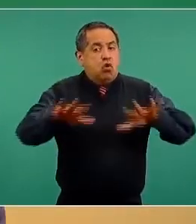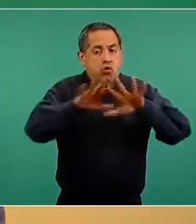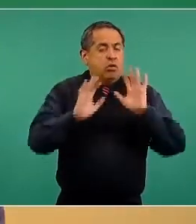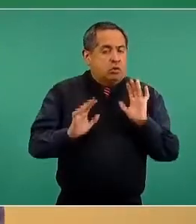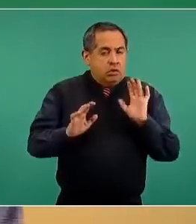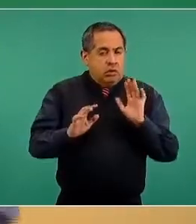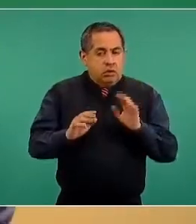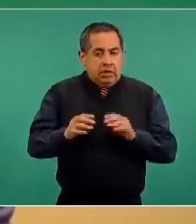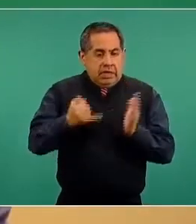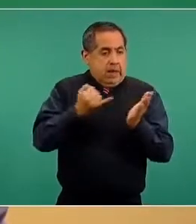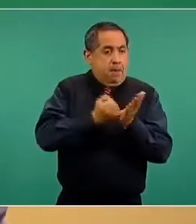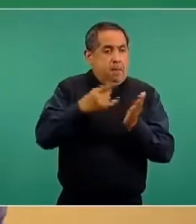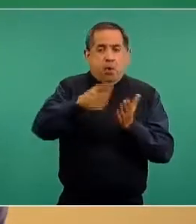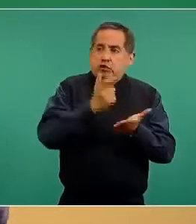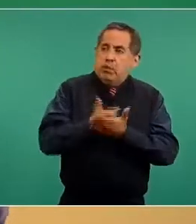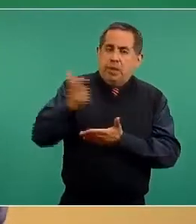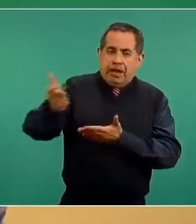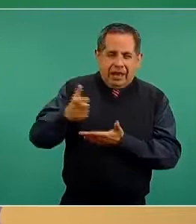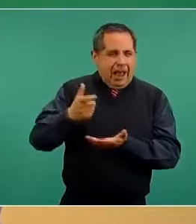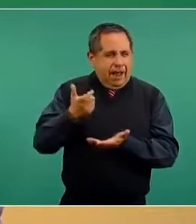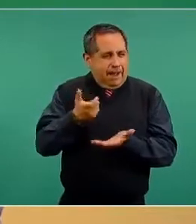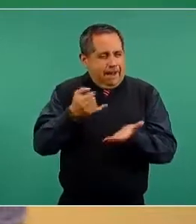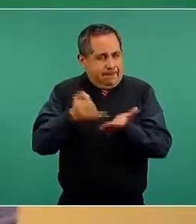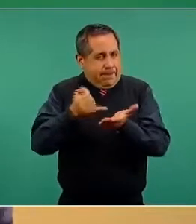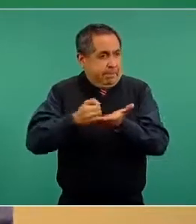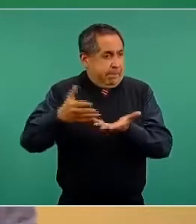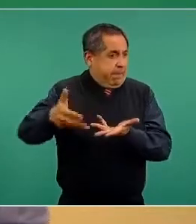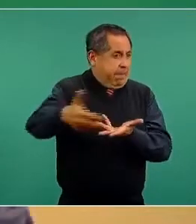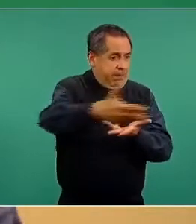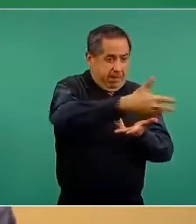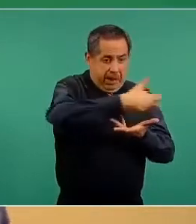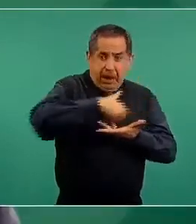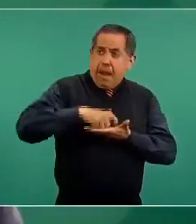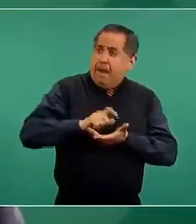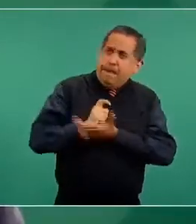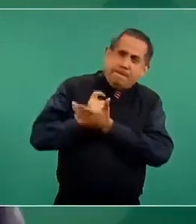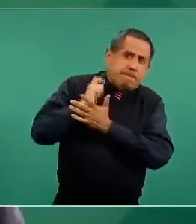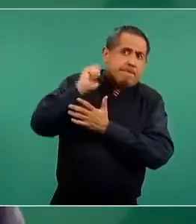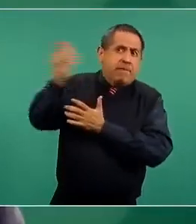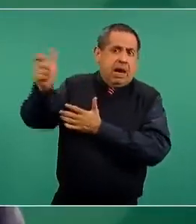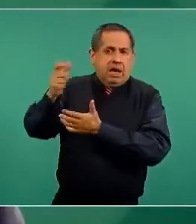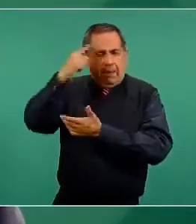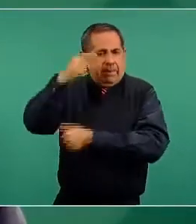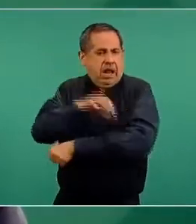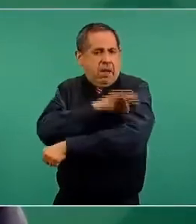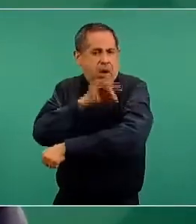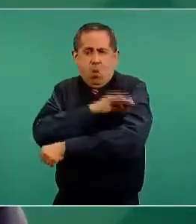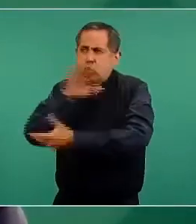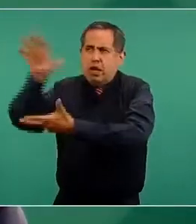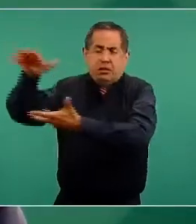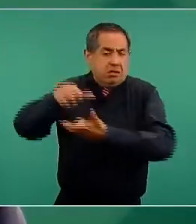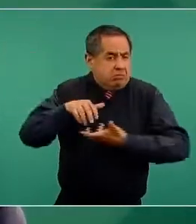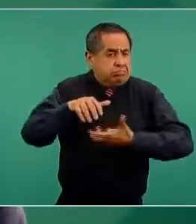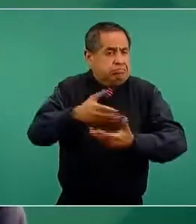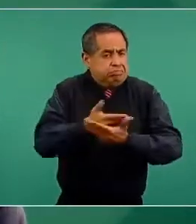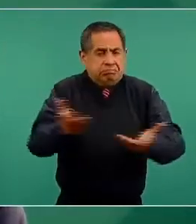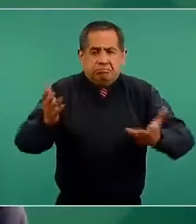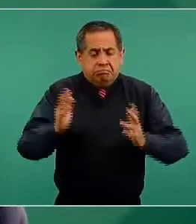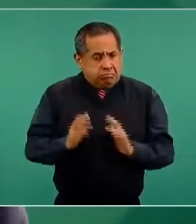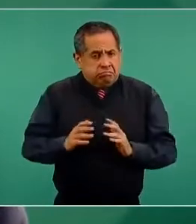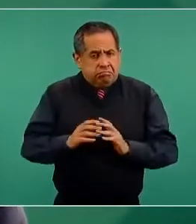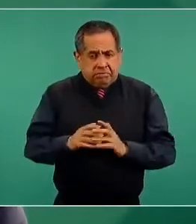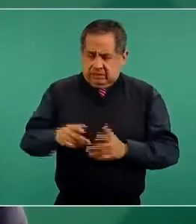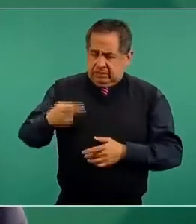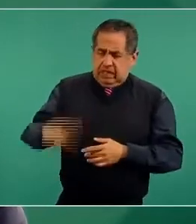con los impuestos, el costo de las vacunas viene de lo que pagamos por impuestos y demás contribuciones, viene del